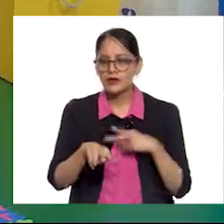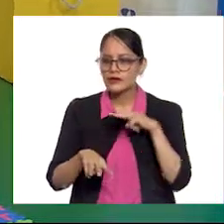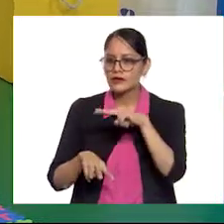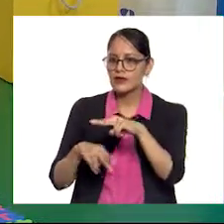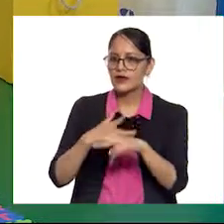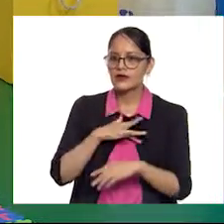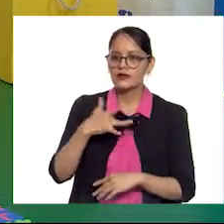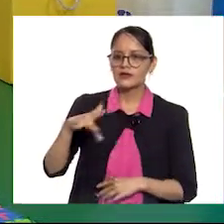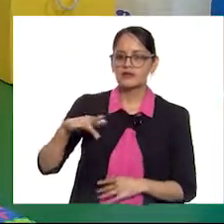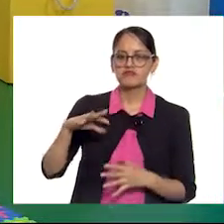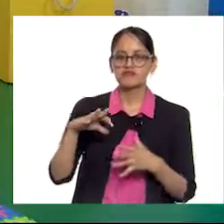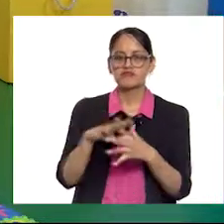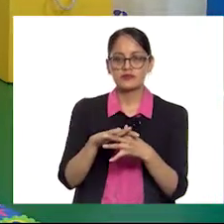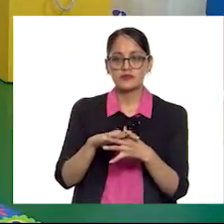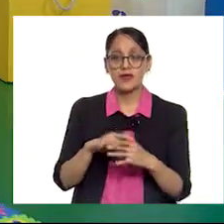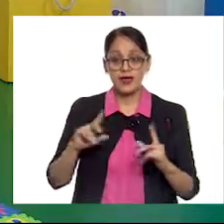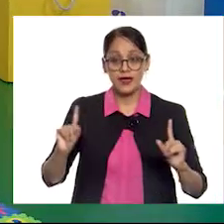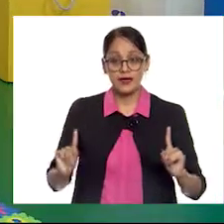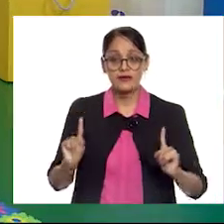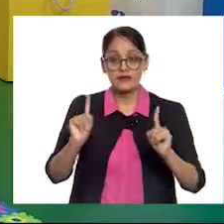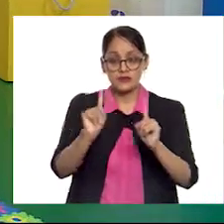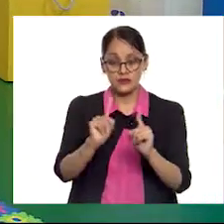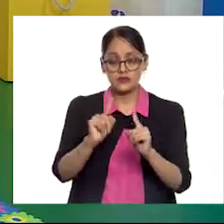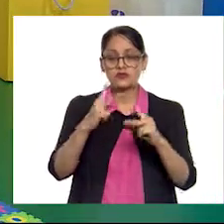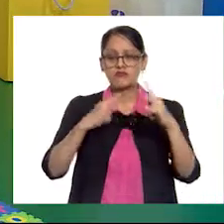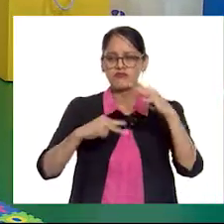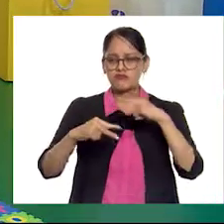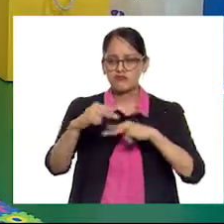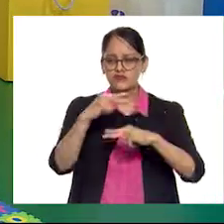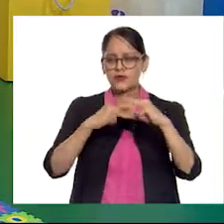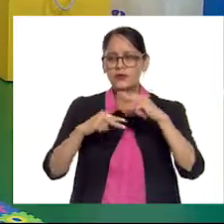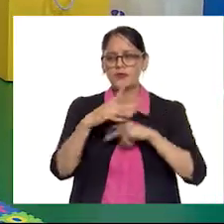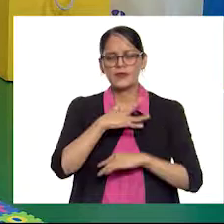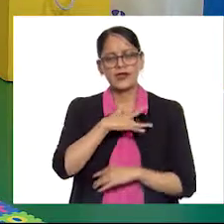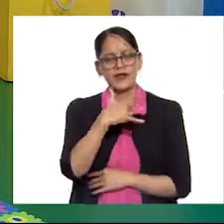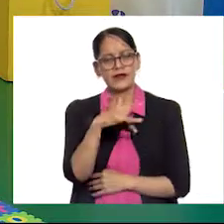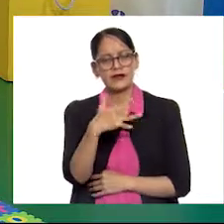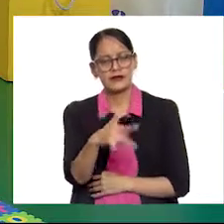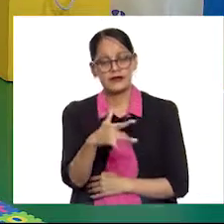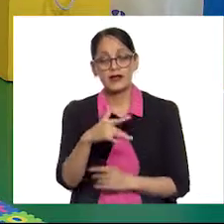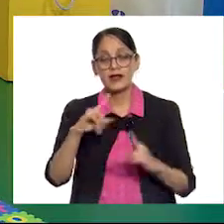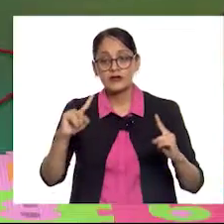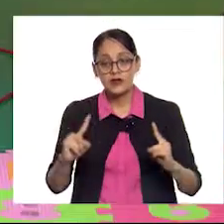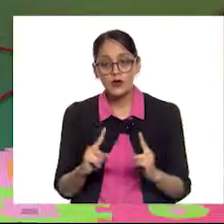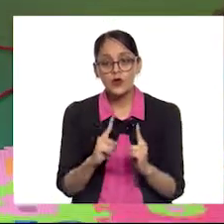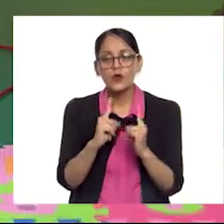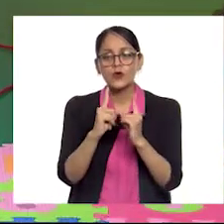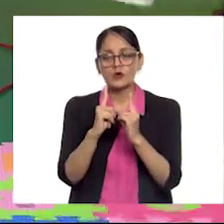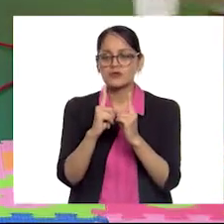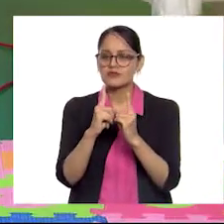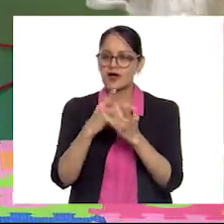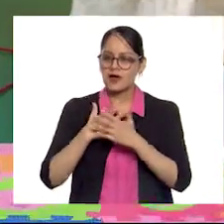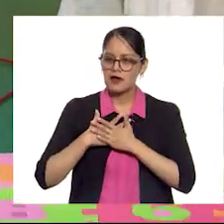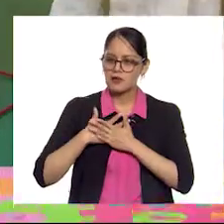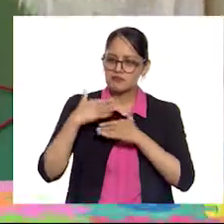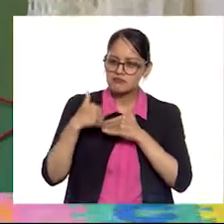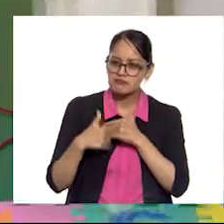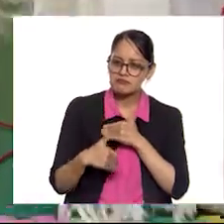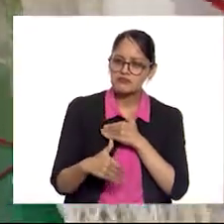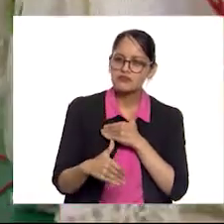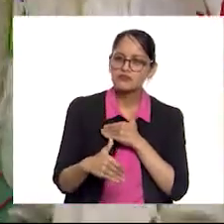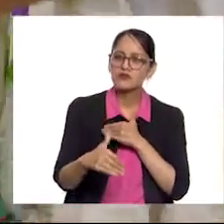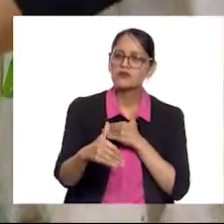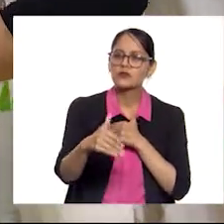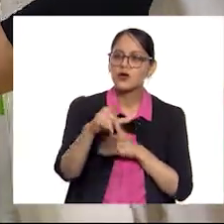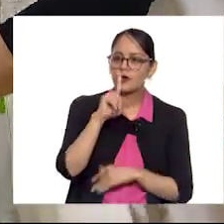hermosura. Ambos se enamoraron perdidamente y su romance floreció al cobijo de